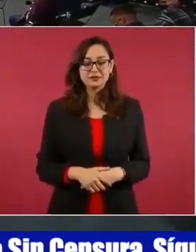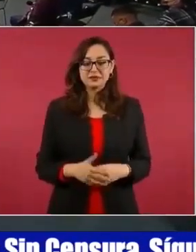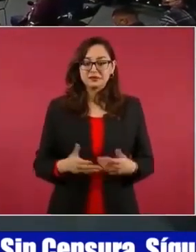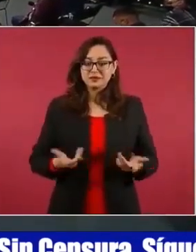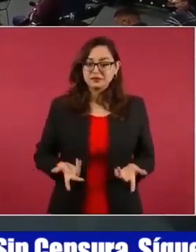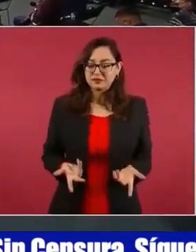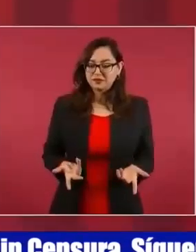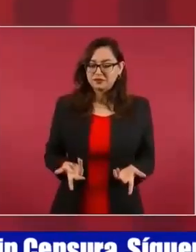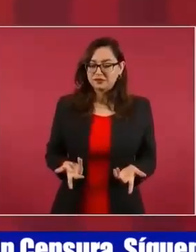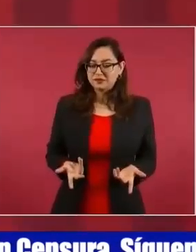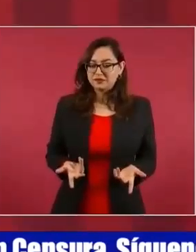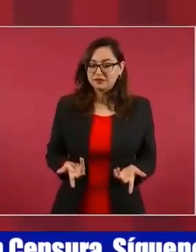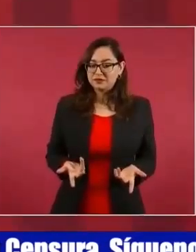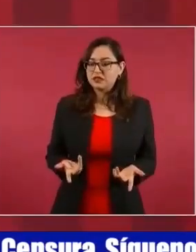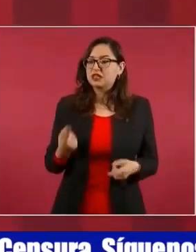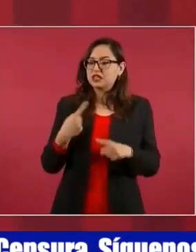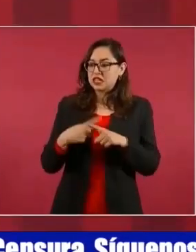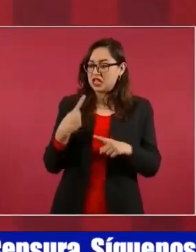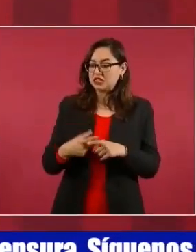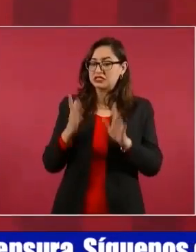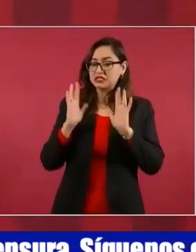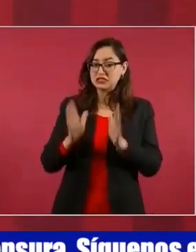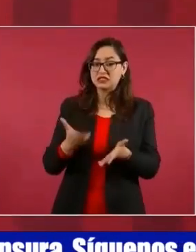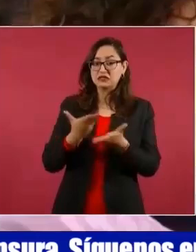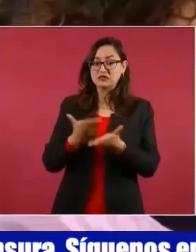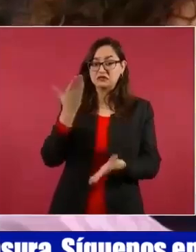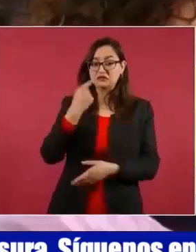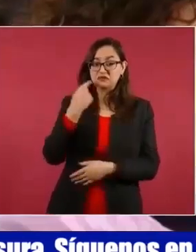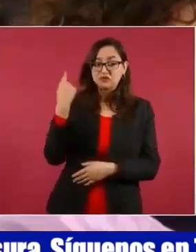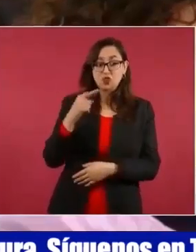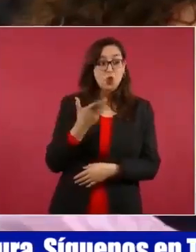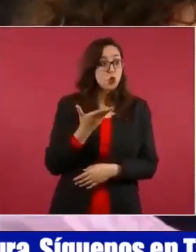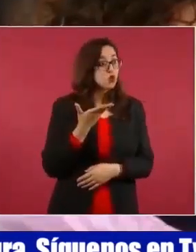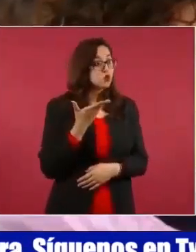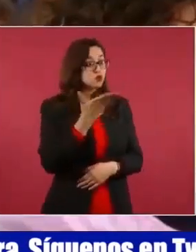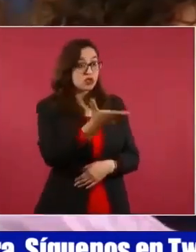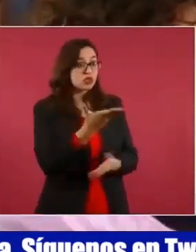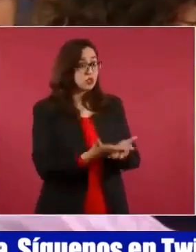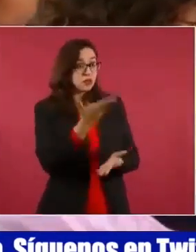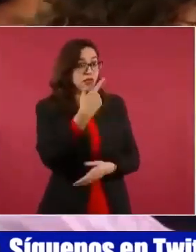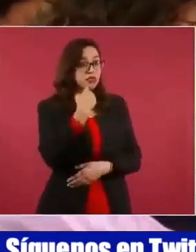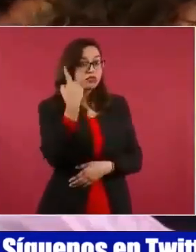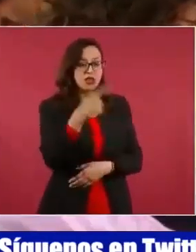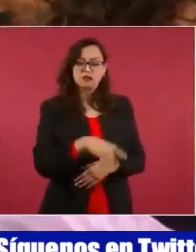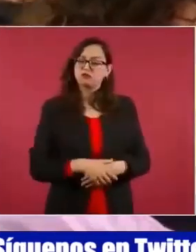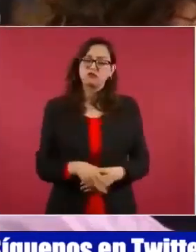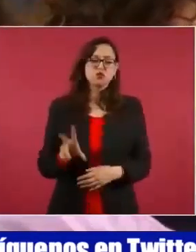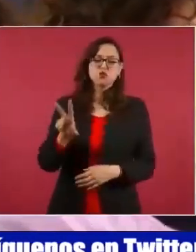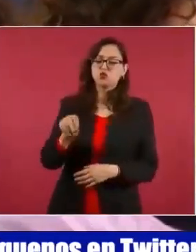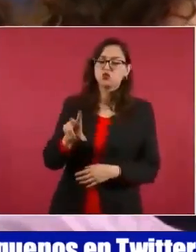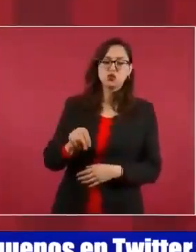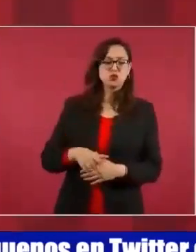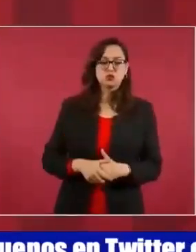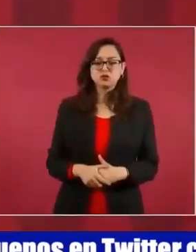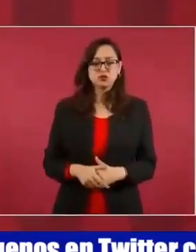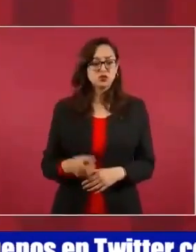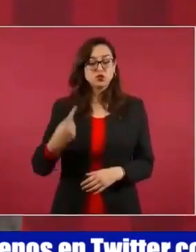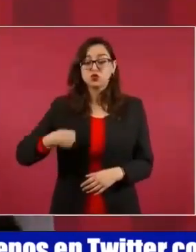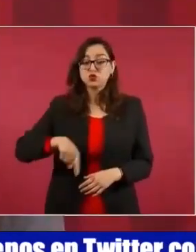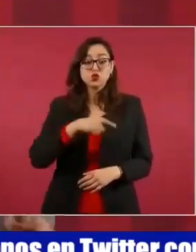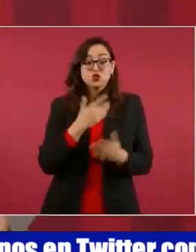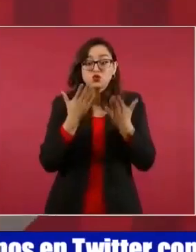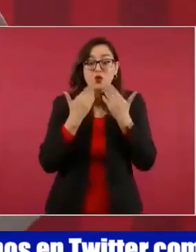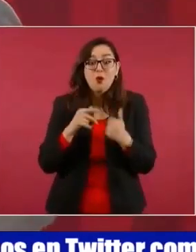desde que el presidente reconoció de que efectivamente había diferencias, que tenía presión en su gobierno, pues